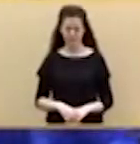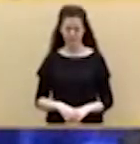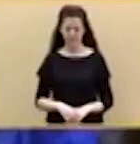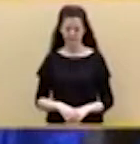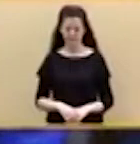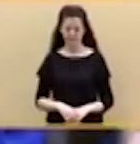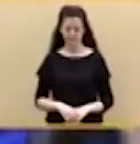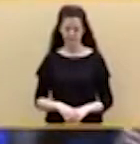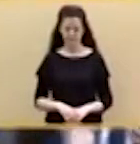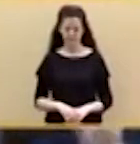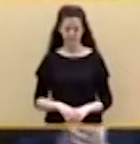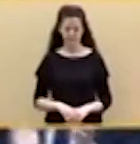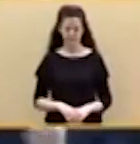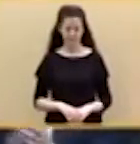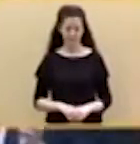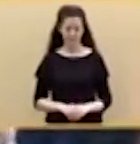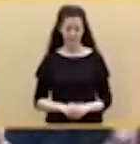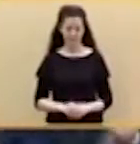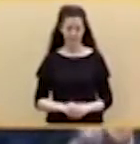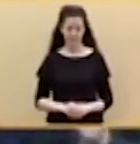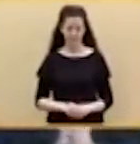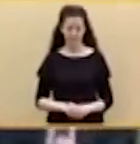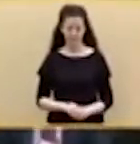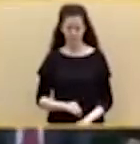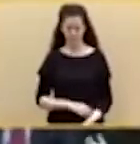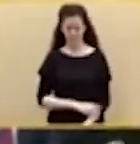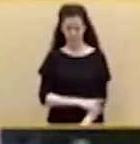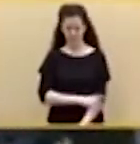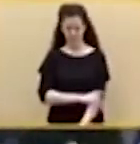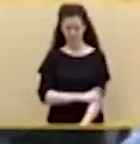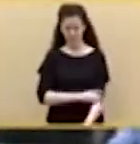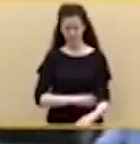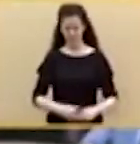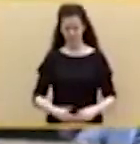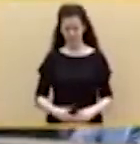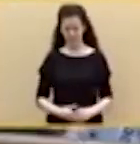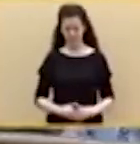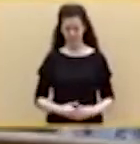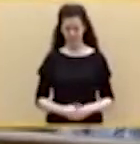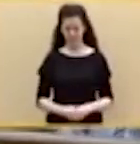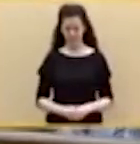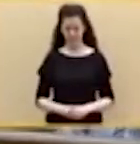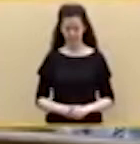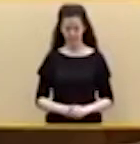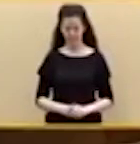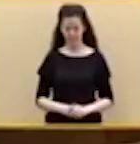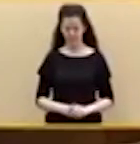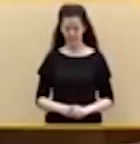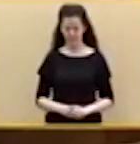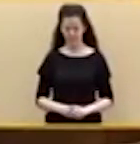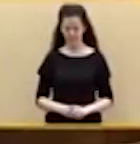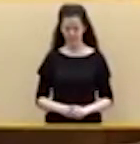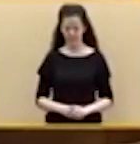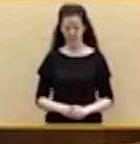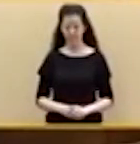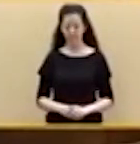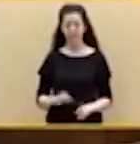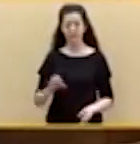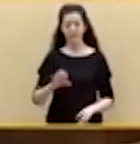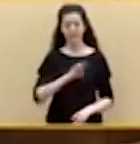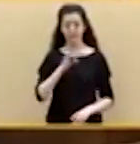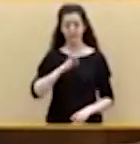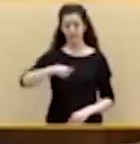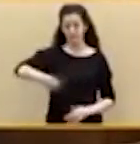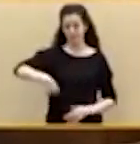Bildu El PDK O sea Son puros partidos Antisistema Antieuropa